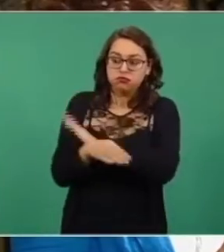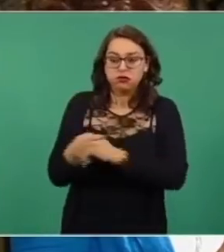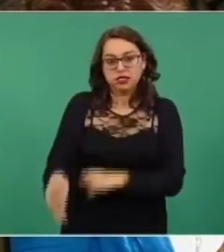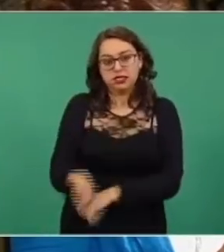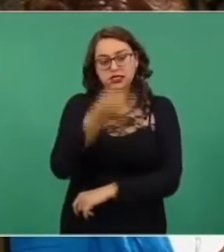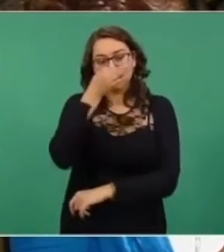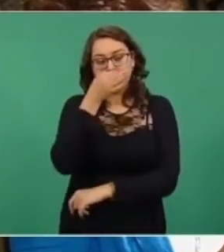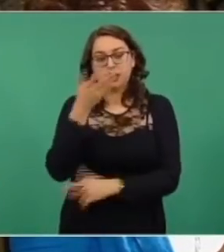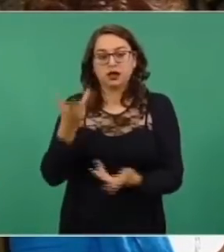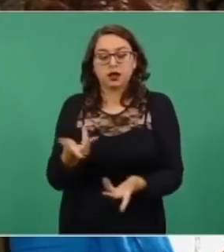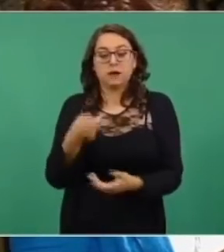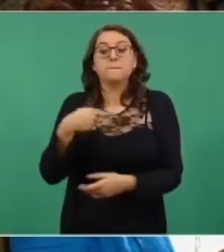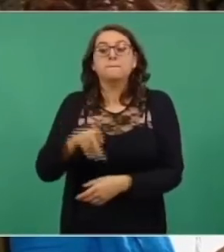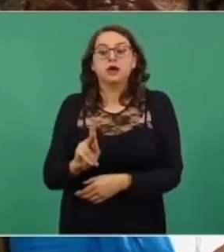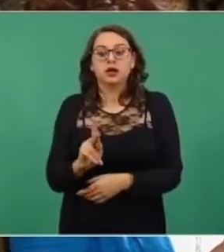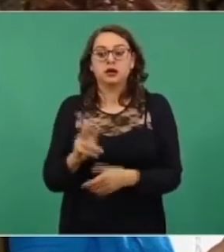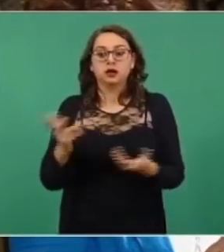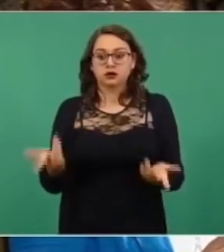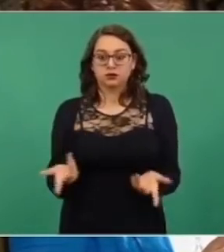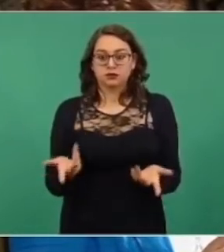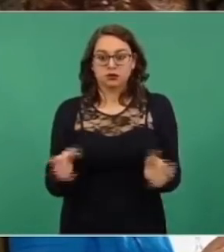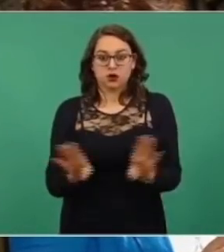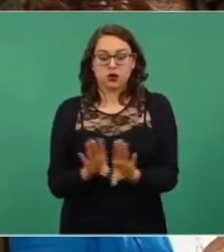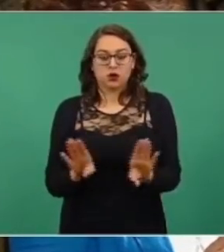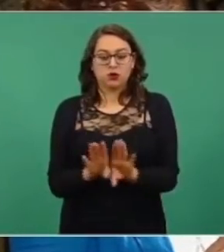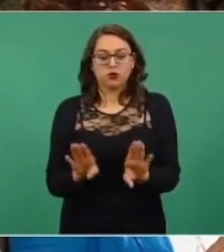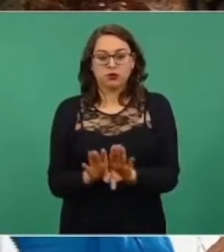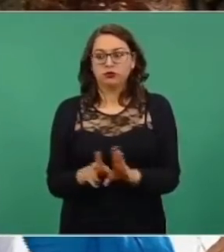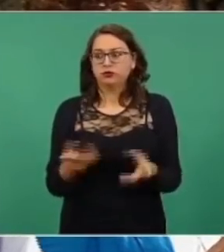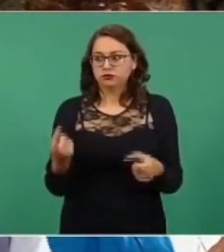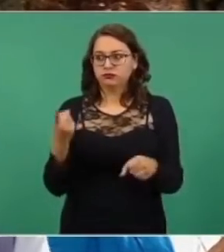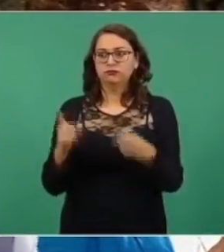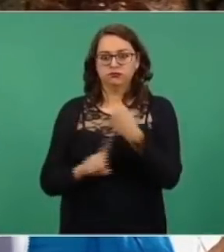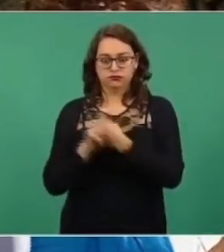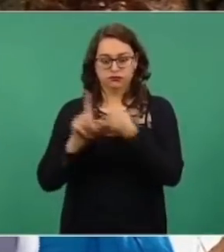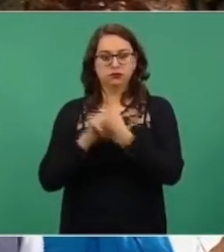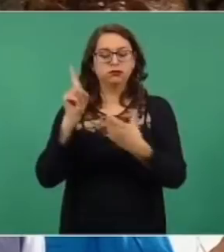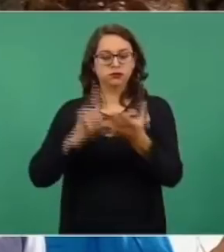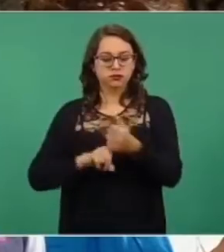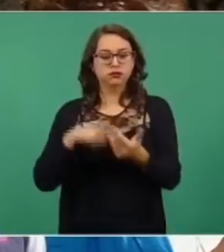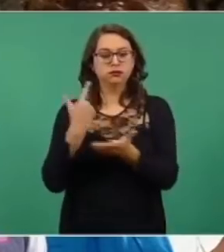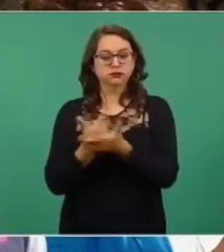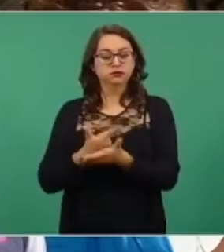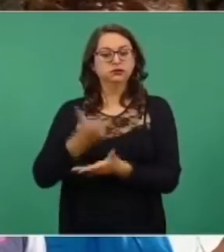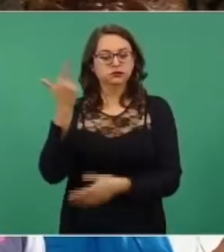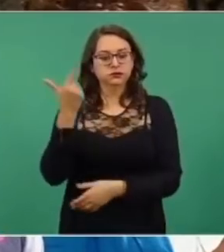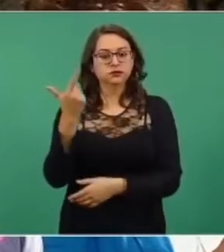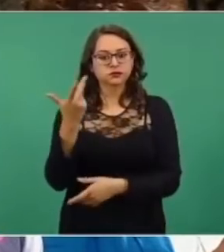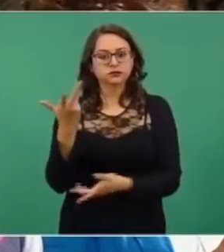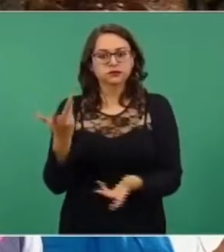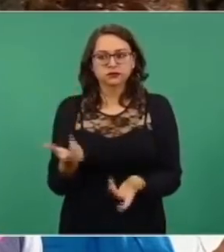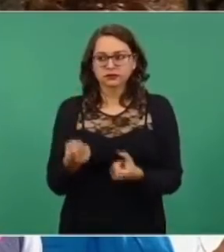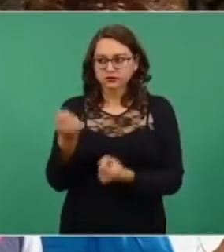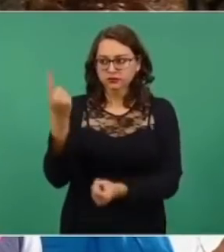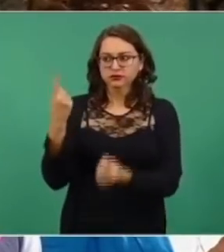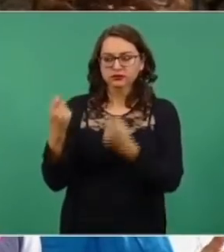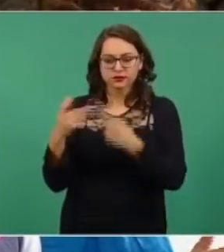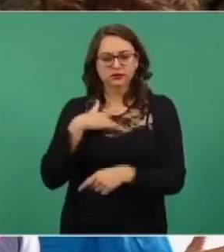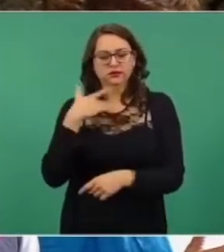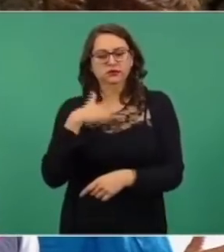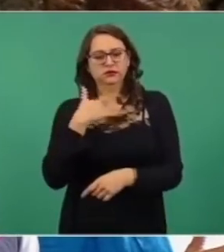de algún documento, pero sí en los hechos hay una problemática mayor, incluso ya se han manifestado